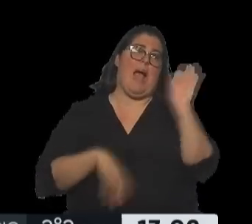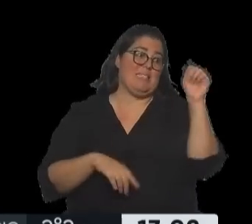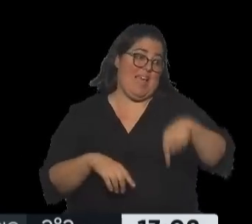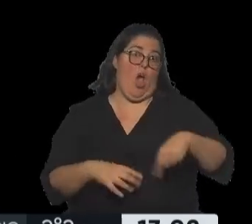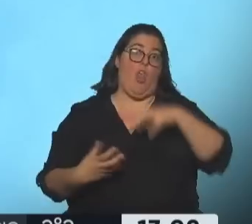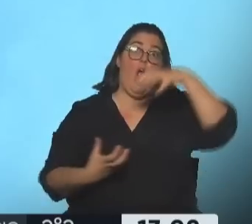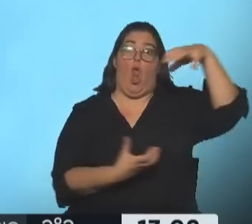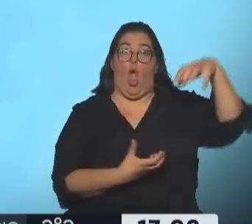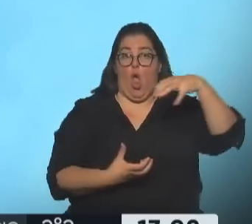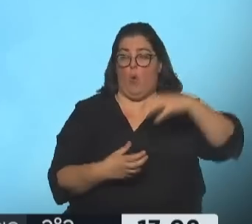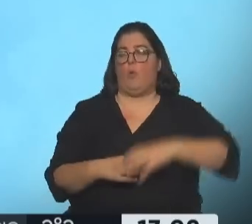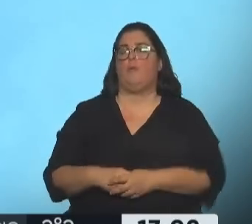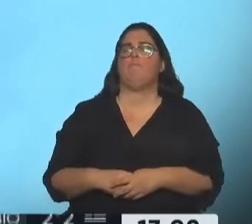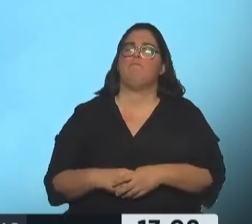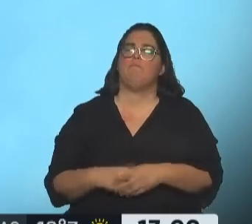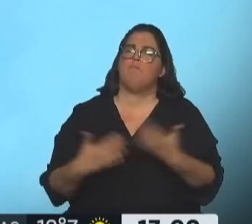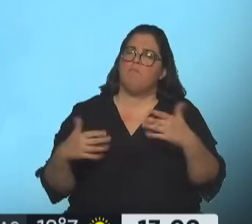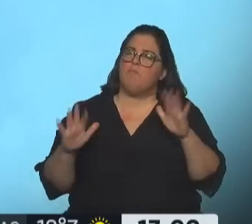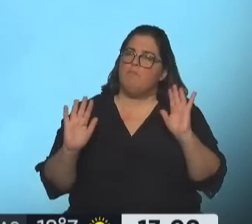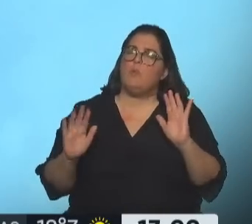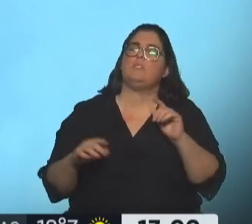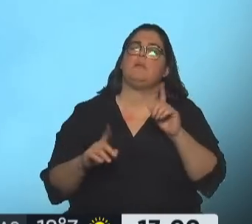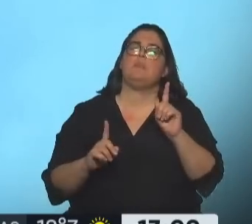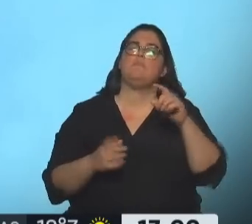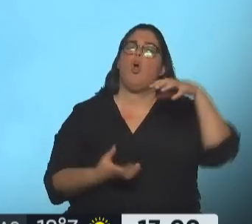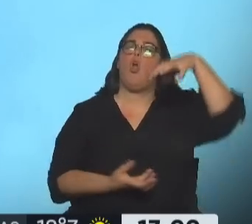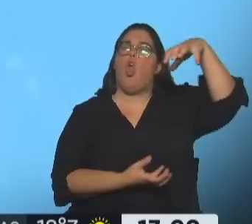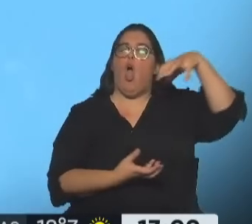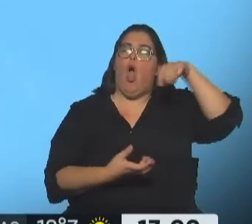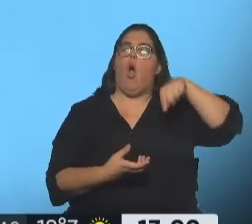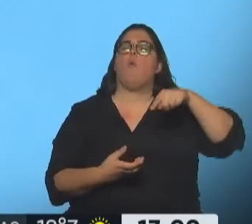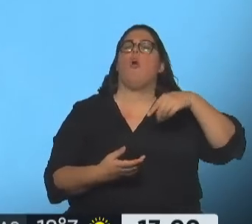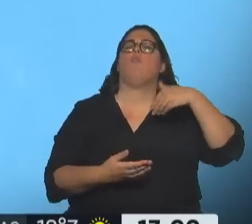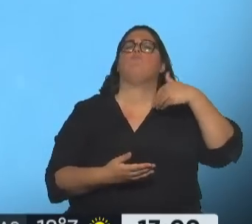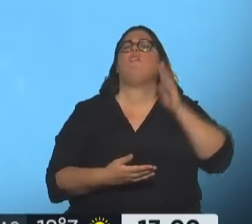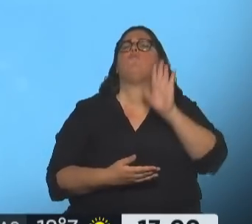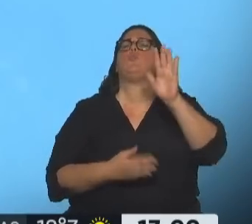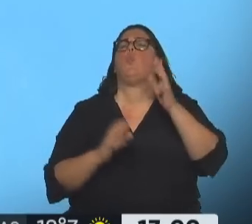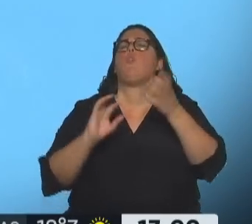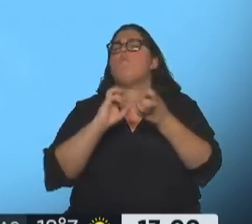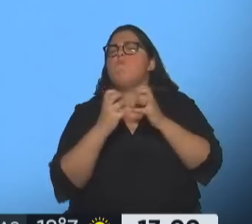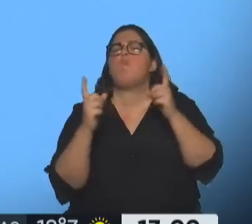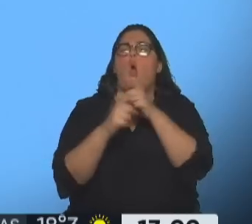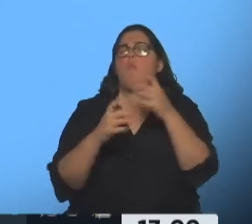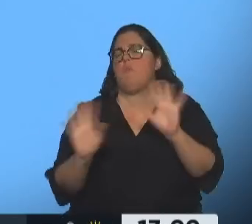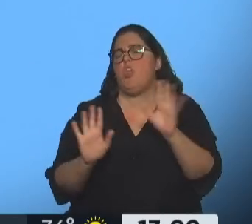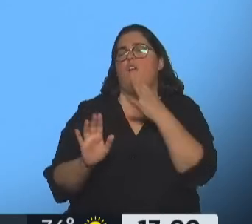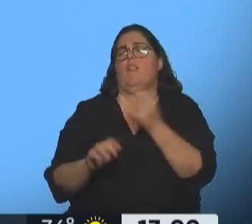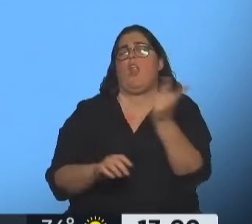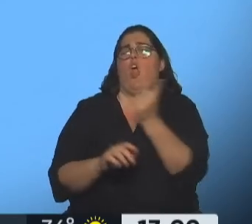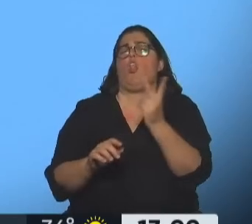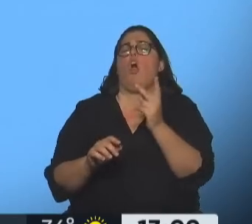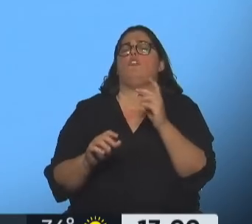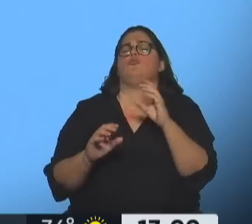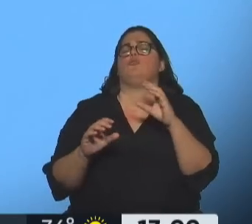actual. Muy probablemente, la crisis del globo no tendrá efectos de largo plazo y solo resultará en un enfriamiento de las relaciones